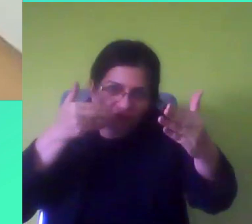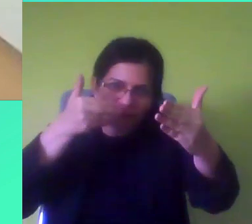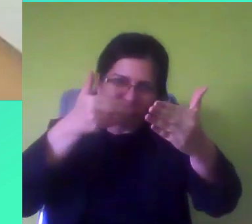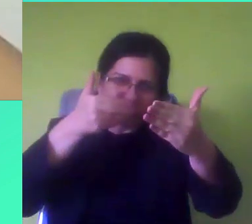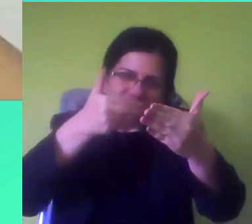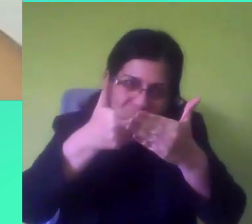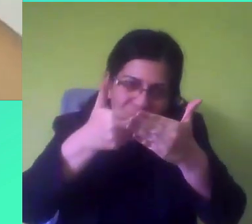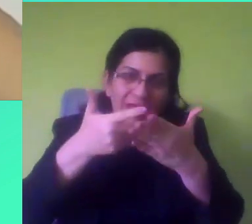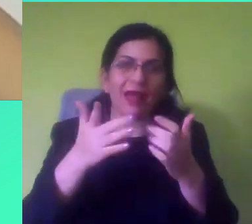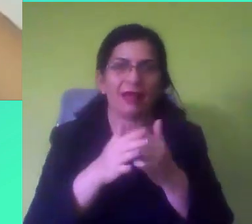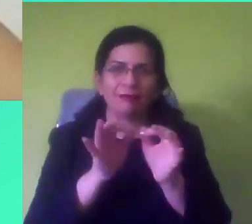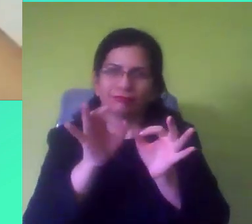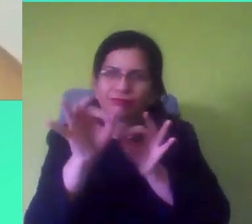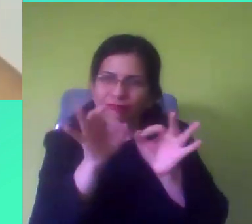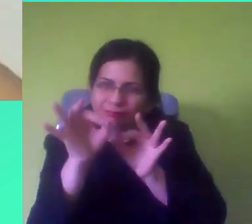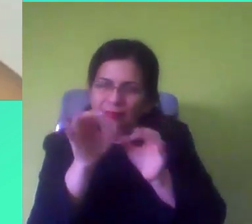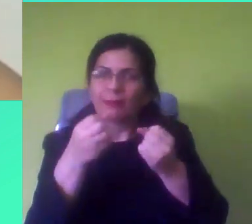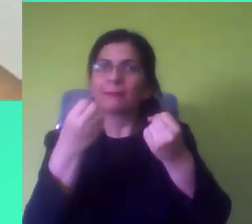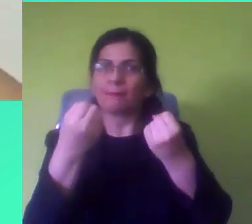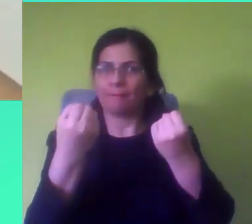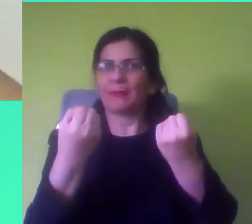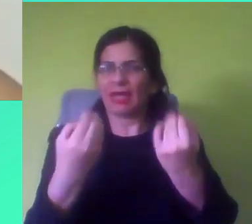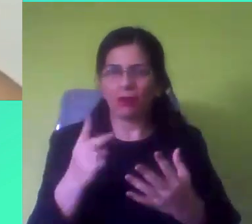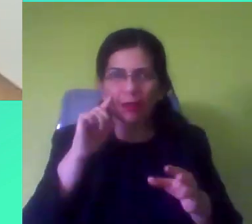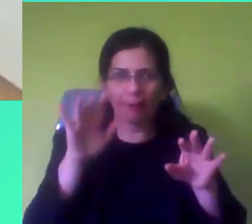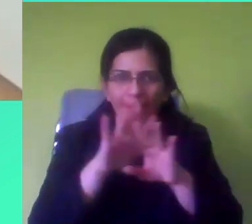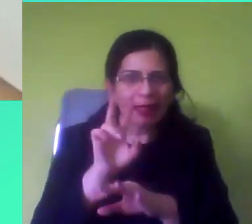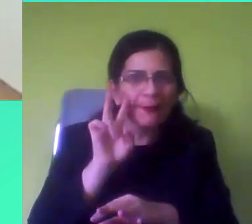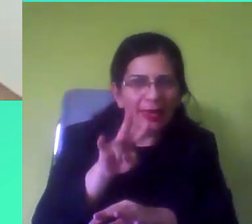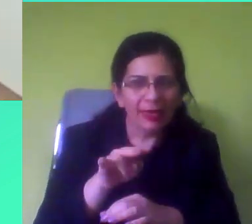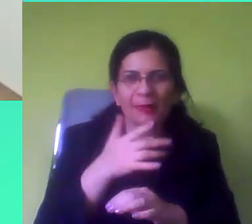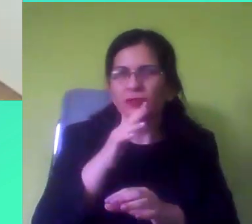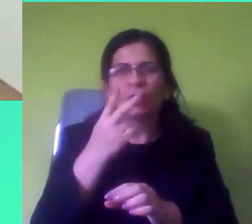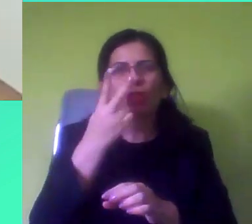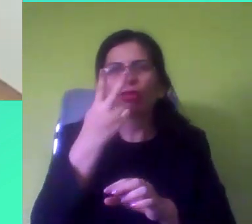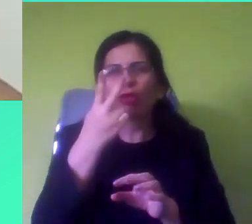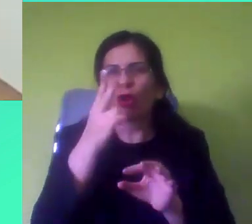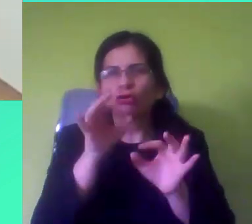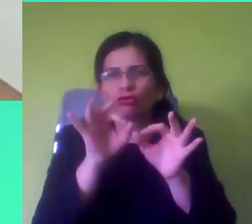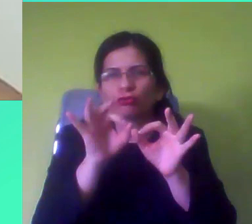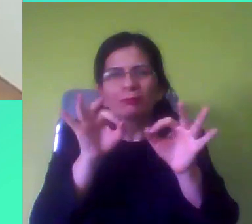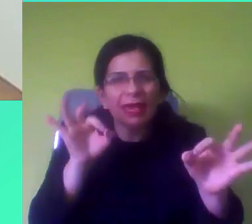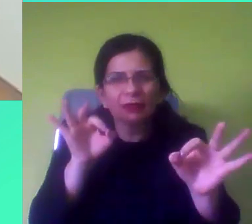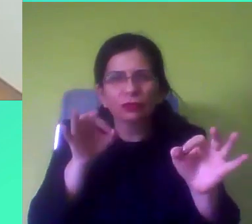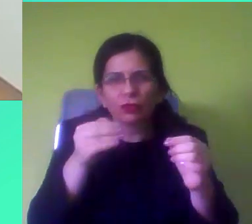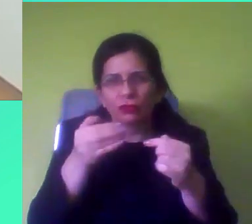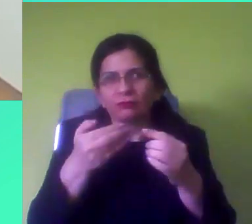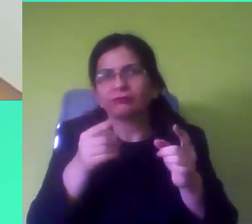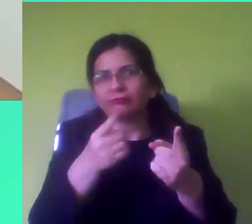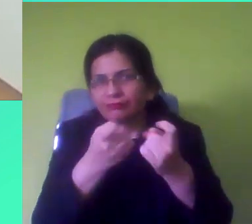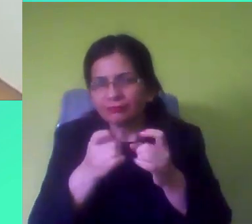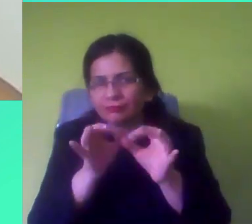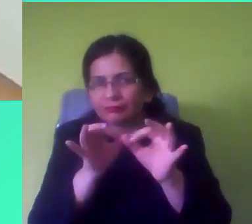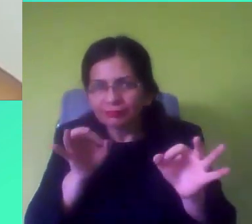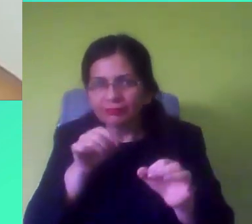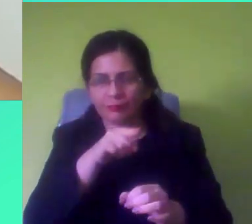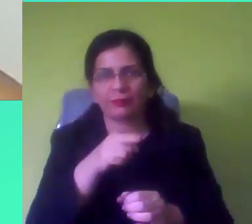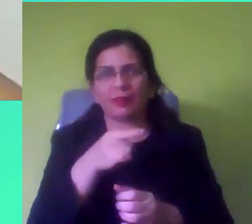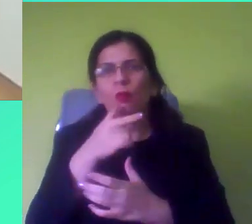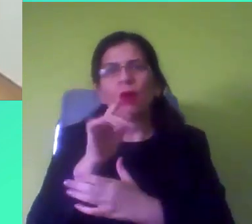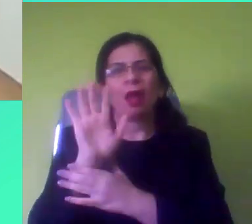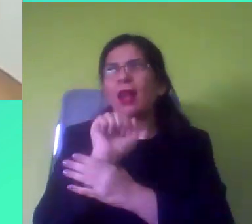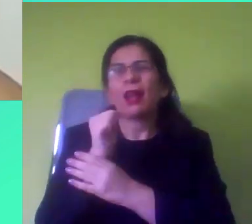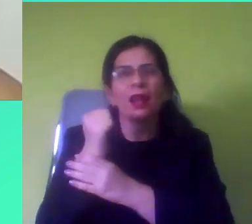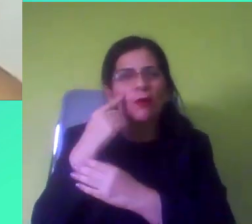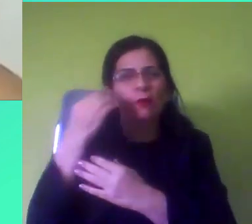con 2 píxeles, alrededor de 2 píxeles de resolución, de 2 metros. Lo que hacemos a partir de estas imágenes de alta